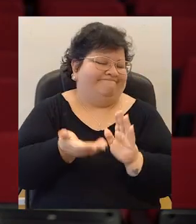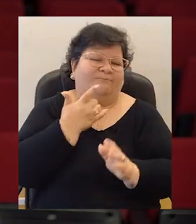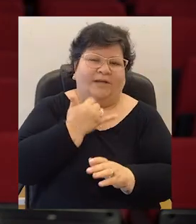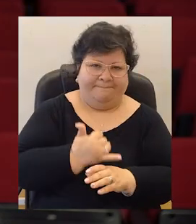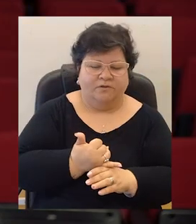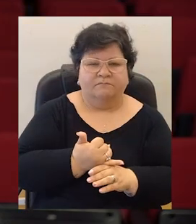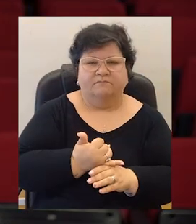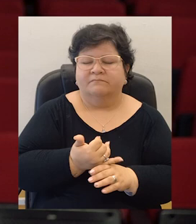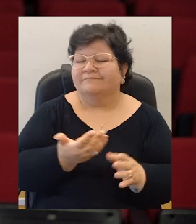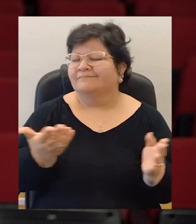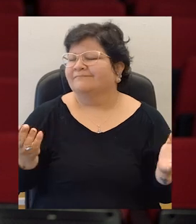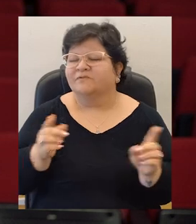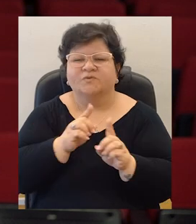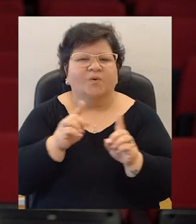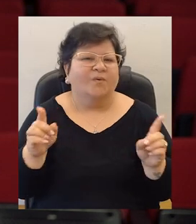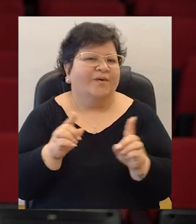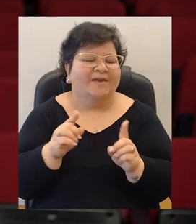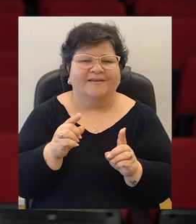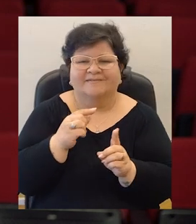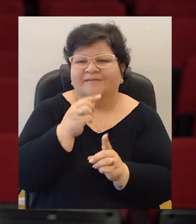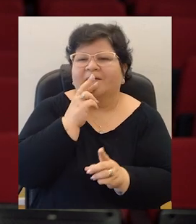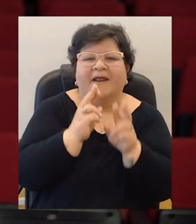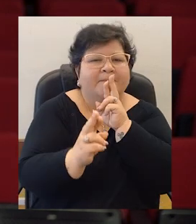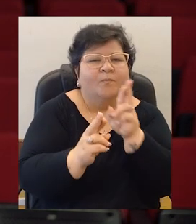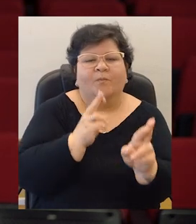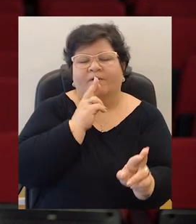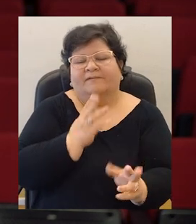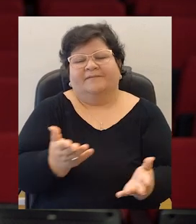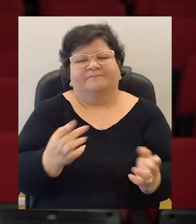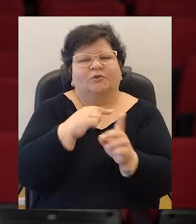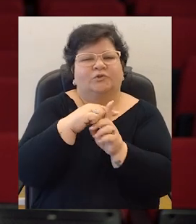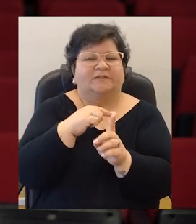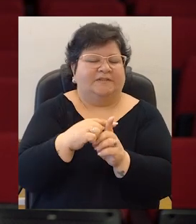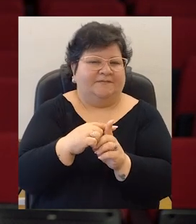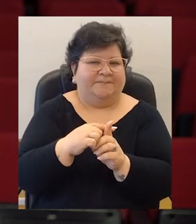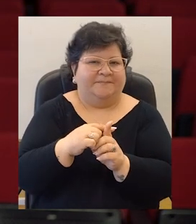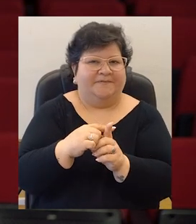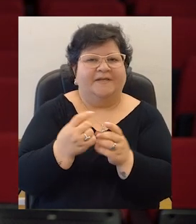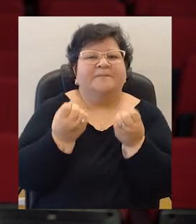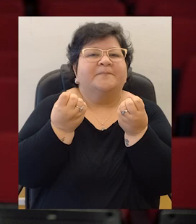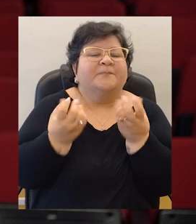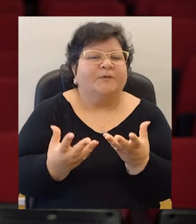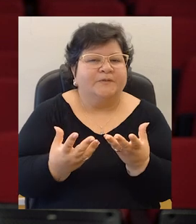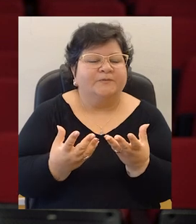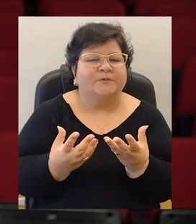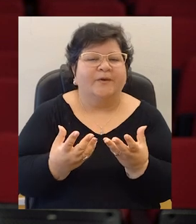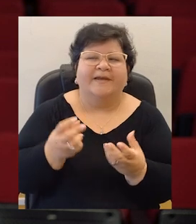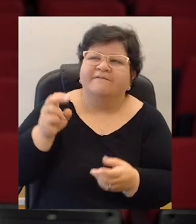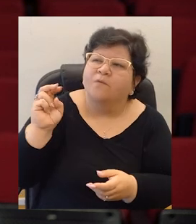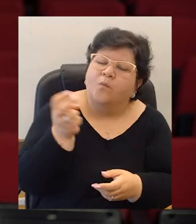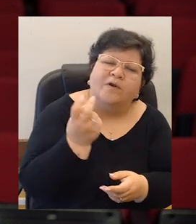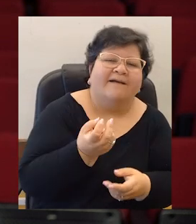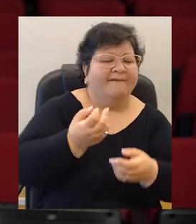veces son buenas y a veces no son tan buenas a veces pueden llegar a ser más perjudiciales que otra cosa por eso trabajar en en cómo buscar